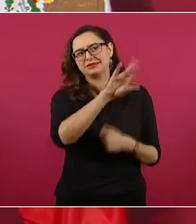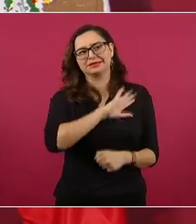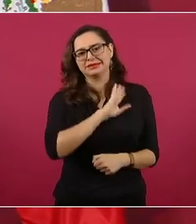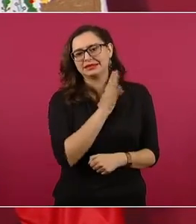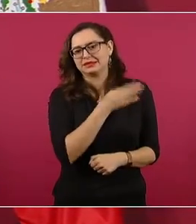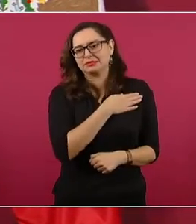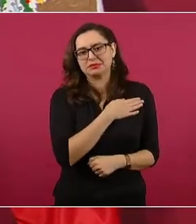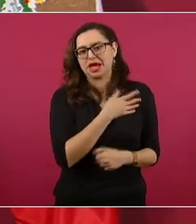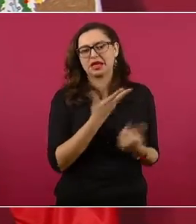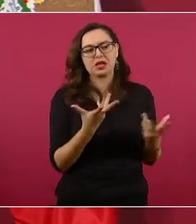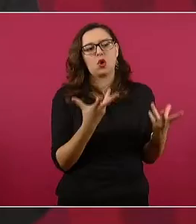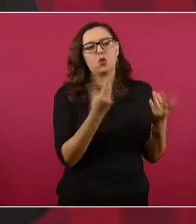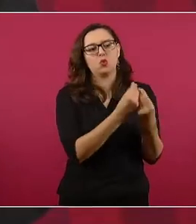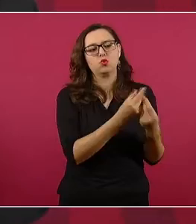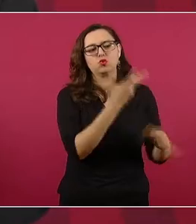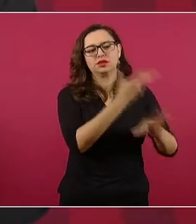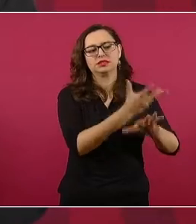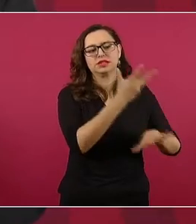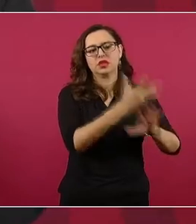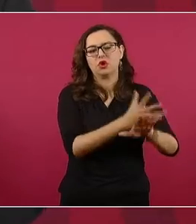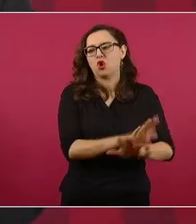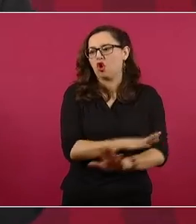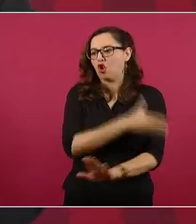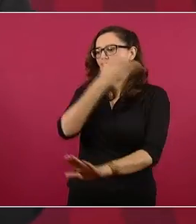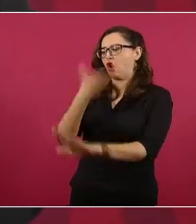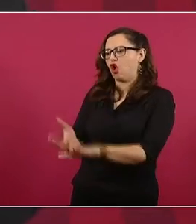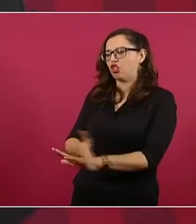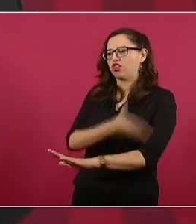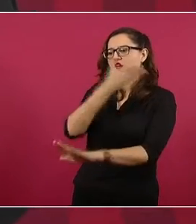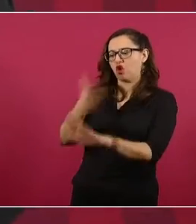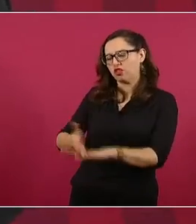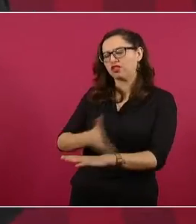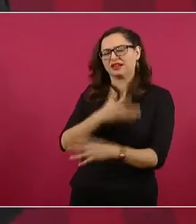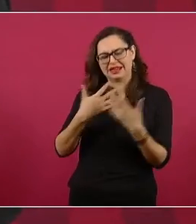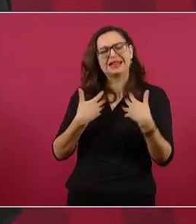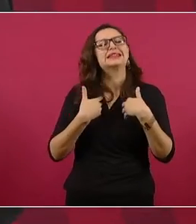en contra de nosotros, que estamos violando el tratado.